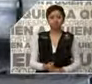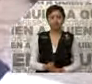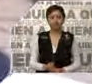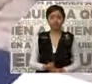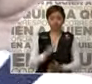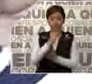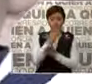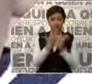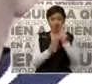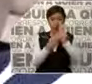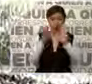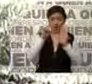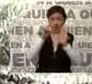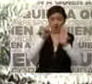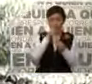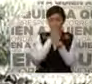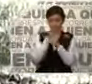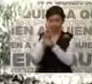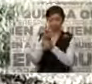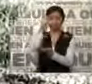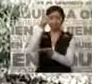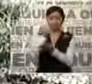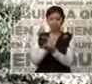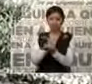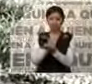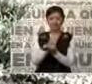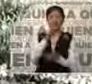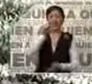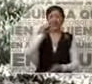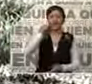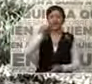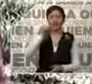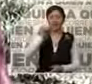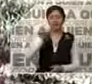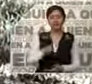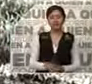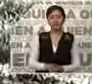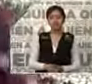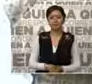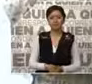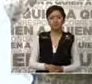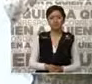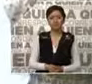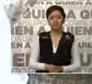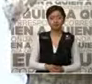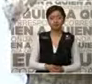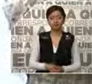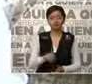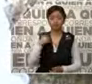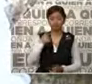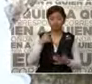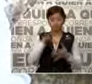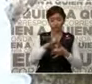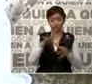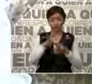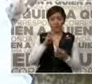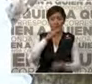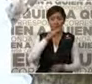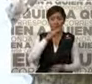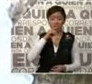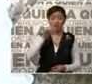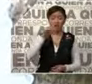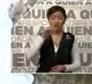Con imágenes de Oliver Pérez, a quien corresponda, Lina Loe Soto. Les comento que la mamá de Ramoncito